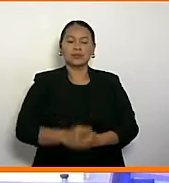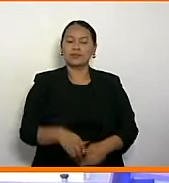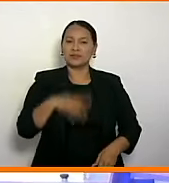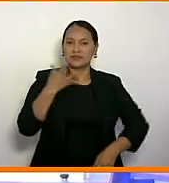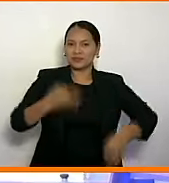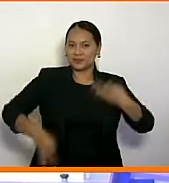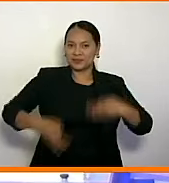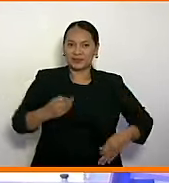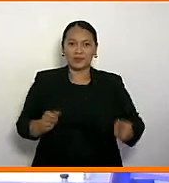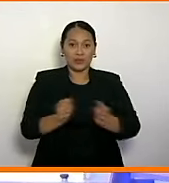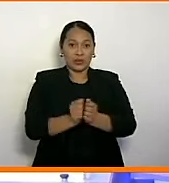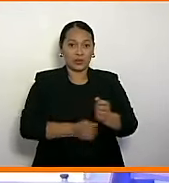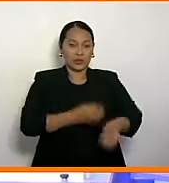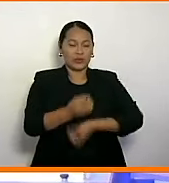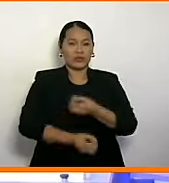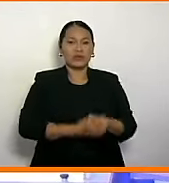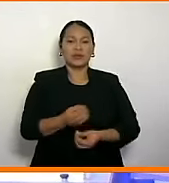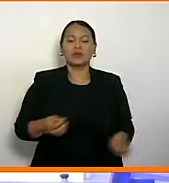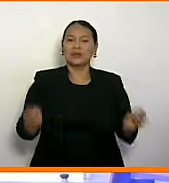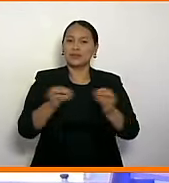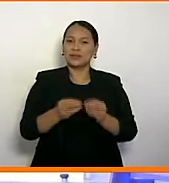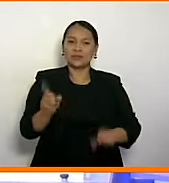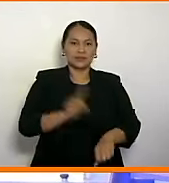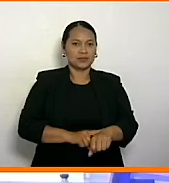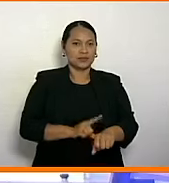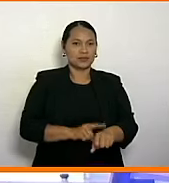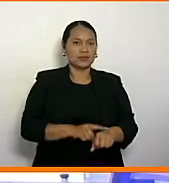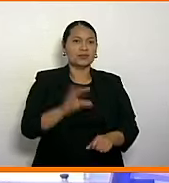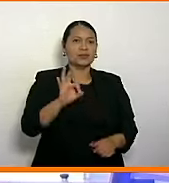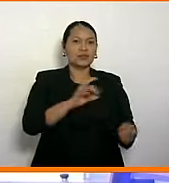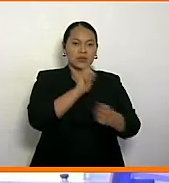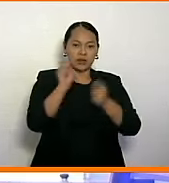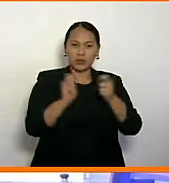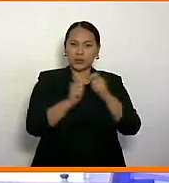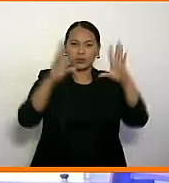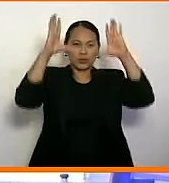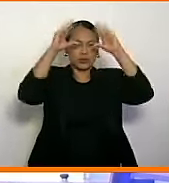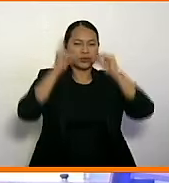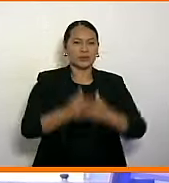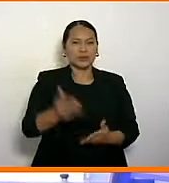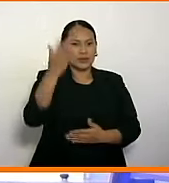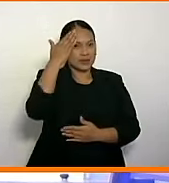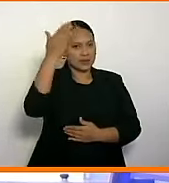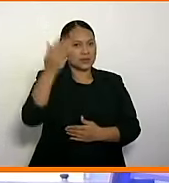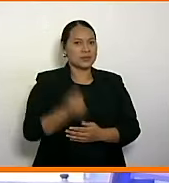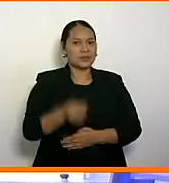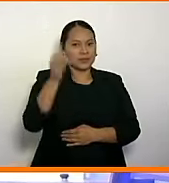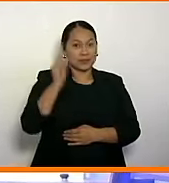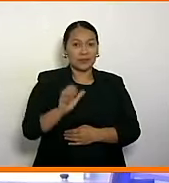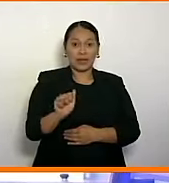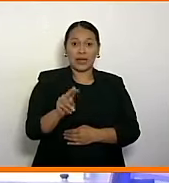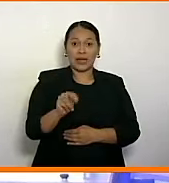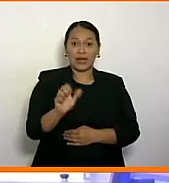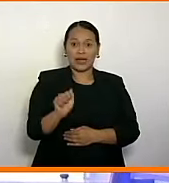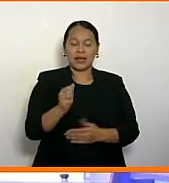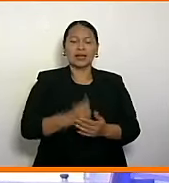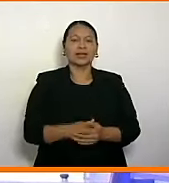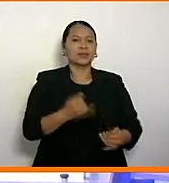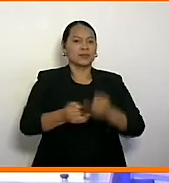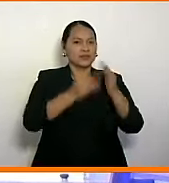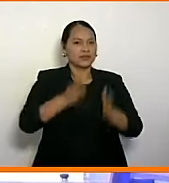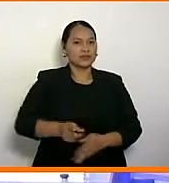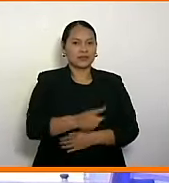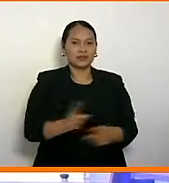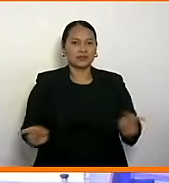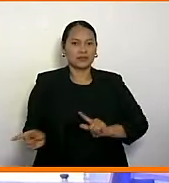poder acompañarles en un sorteo más. Cuando el reloj marca las 9 en punto de la noche, te saluda Ana Gámez. Jugadores, pero estés listo para